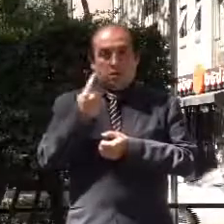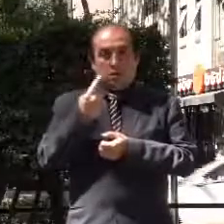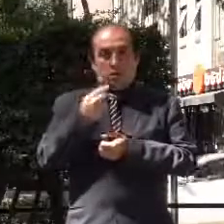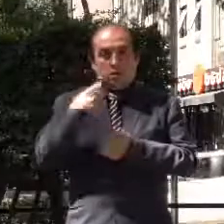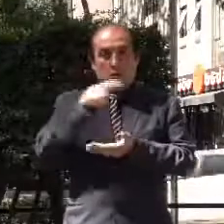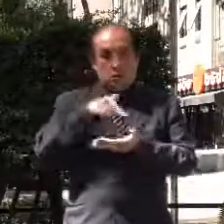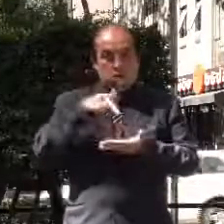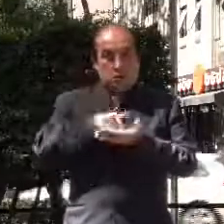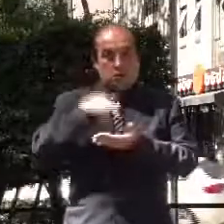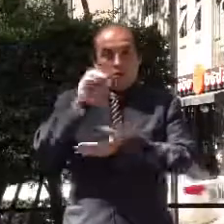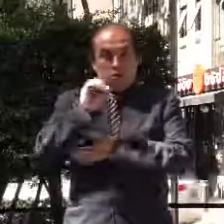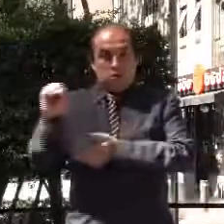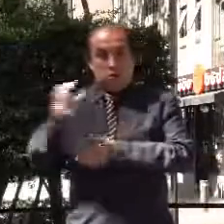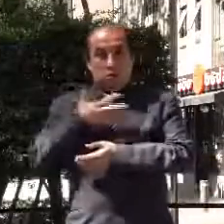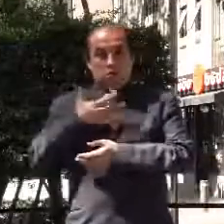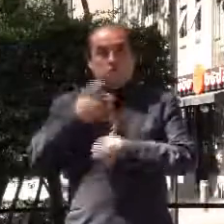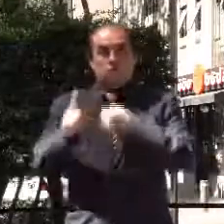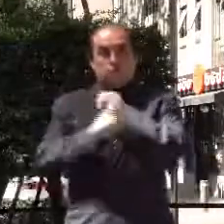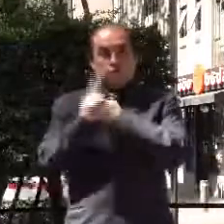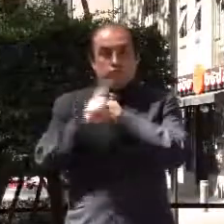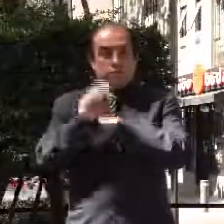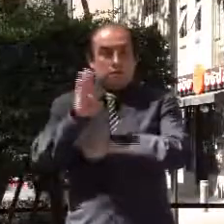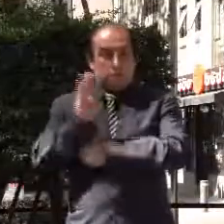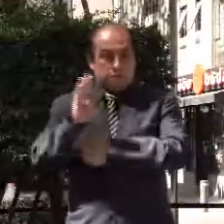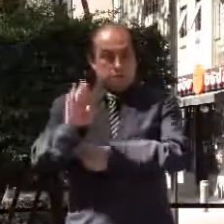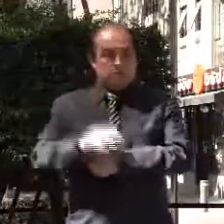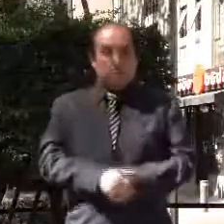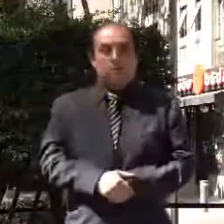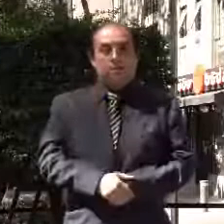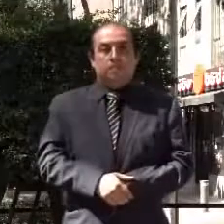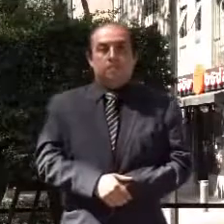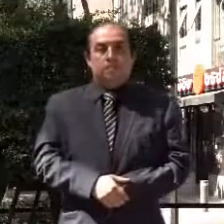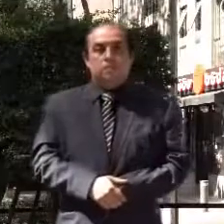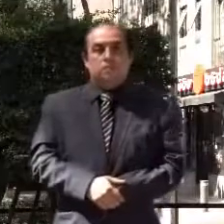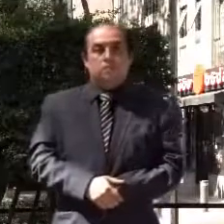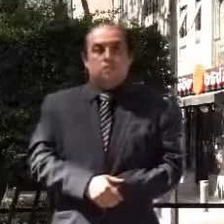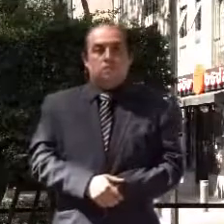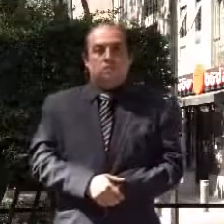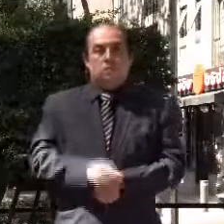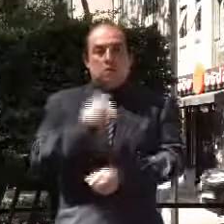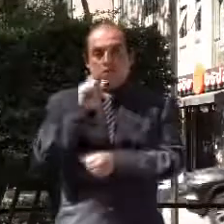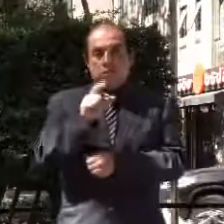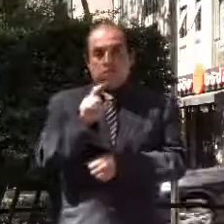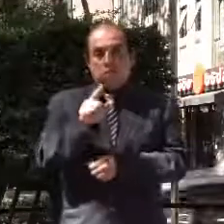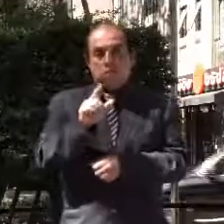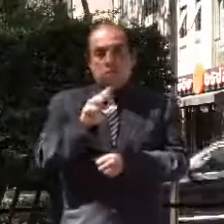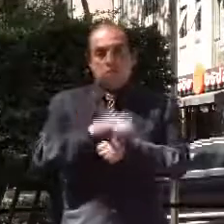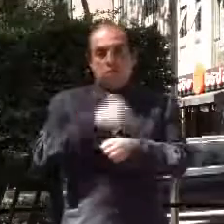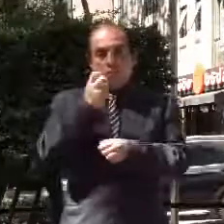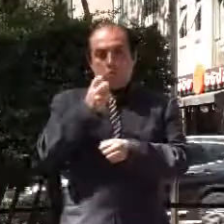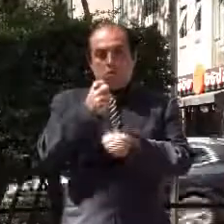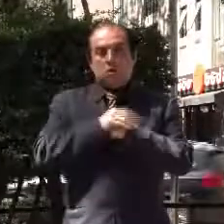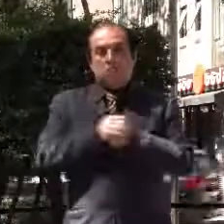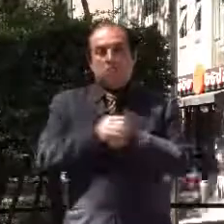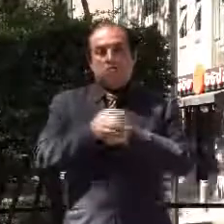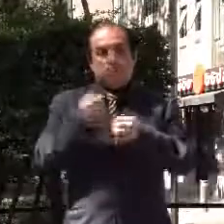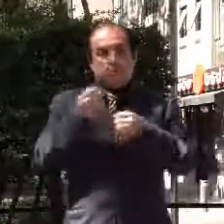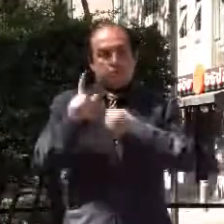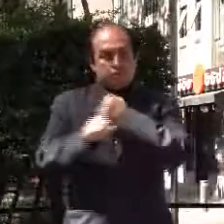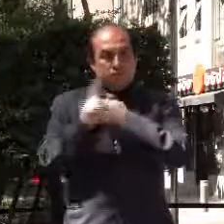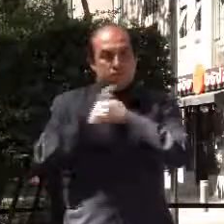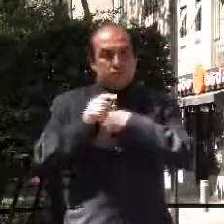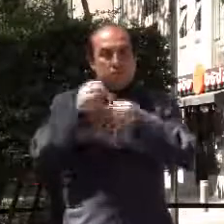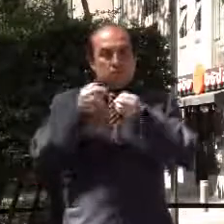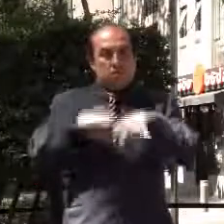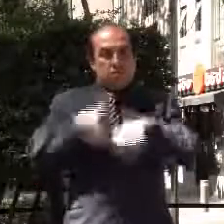donde tenemos una problemática también parecida, precisamente por esa dinámica de la pérdida de agua, es